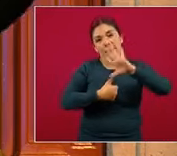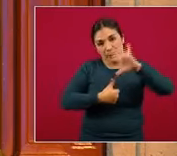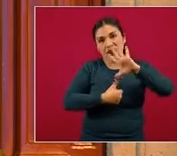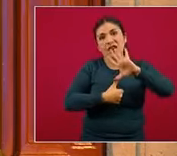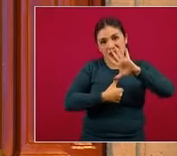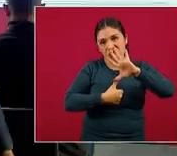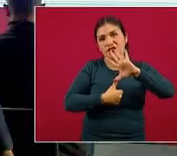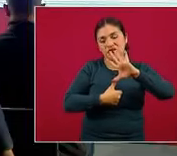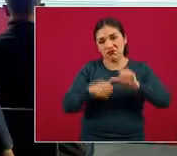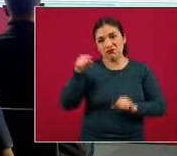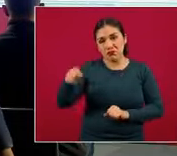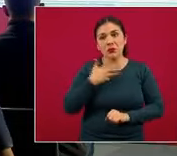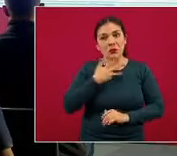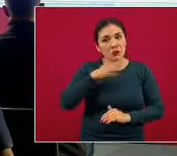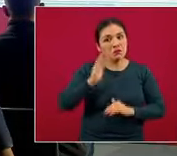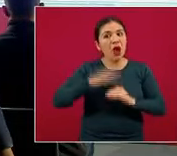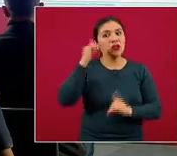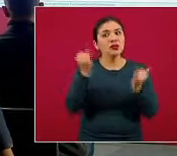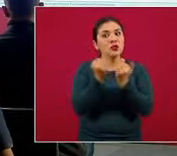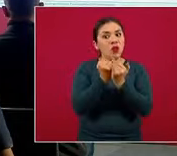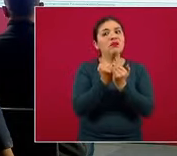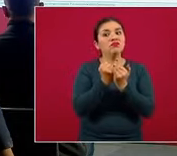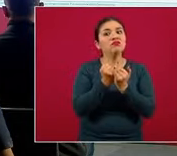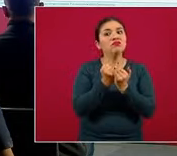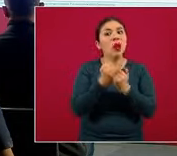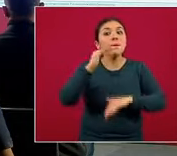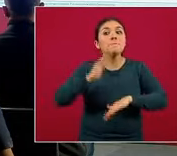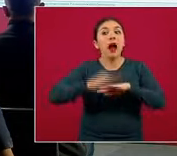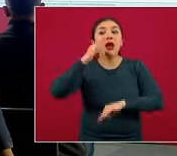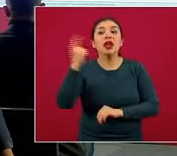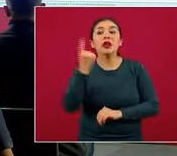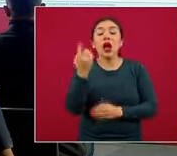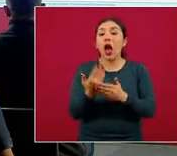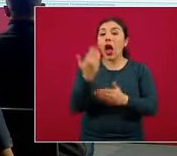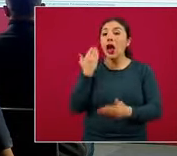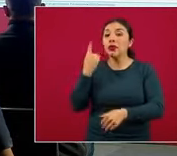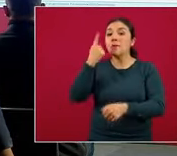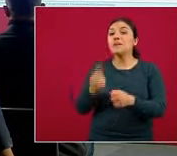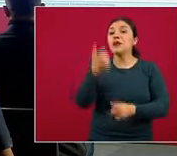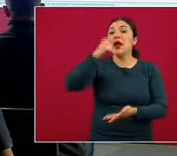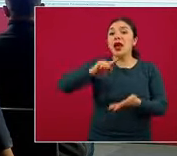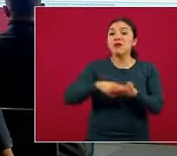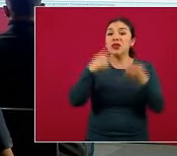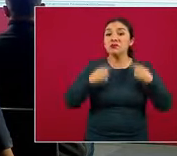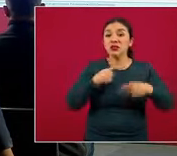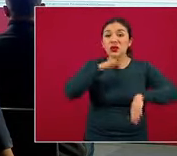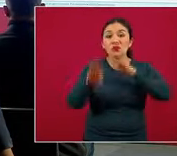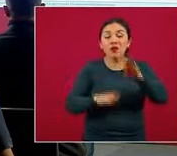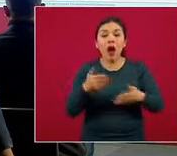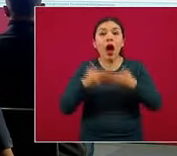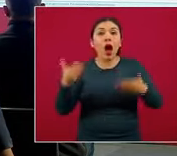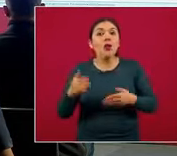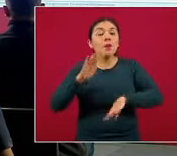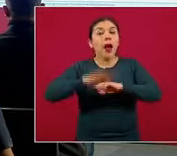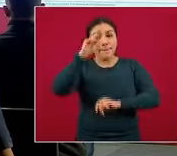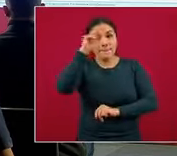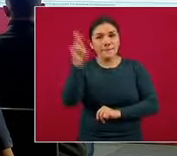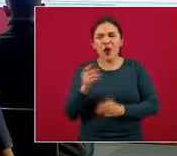además ha tenido un incremento que ya superó la primera curva que tuvo de defunciones allá a